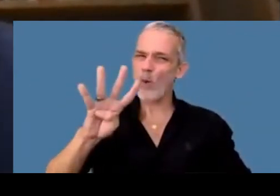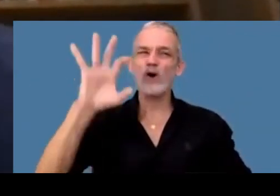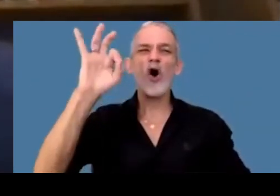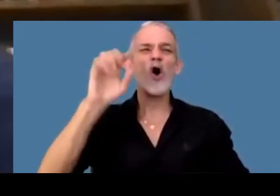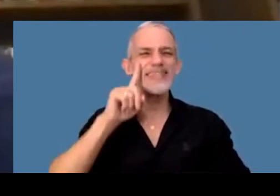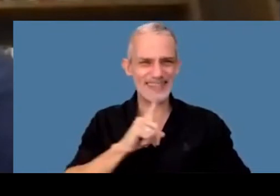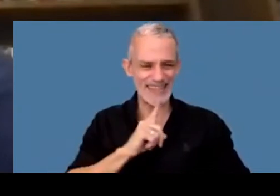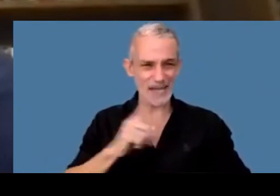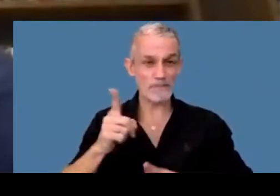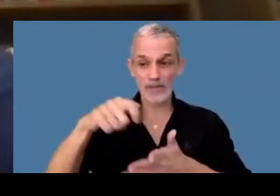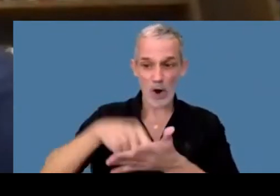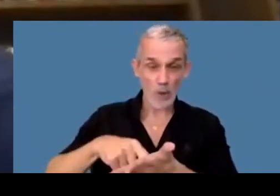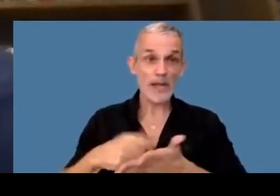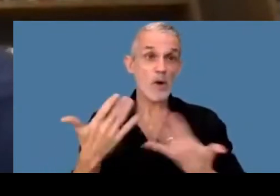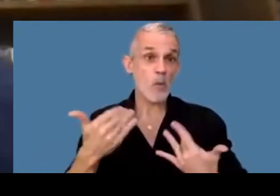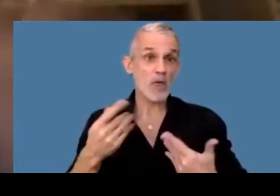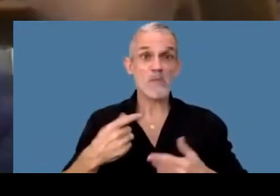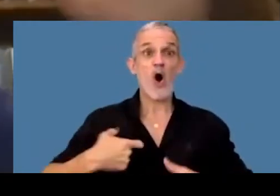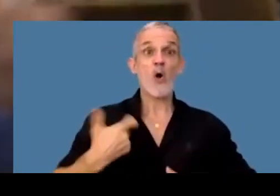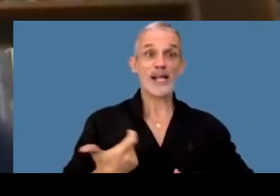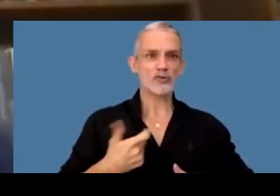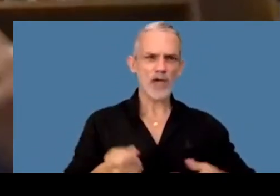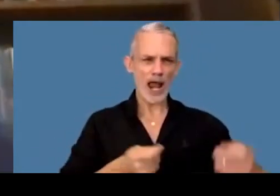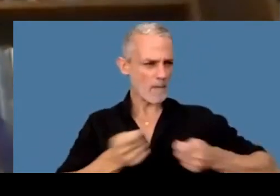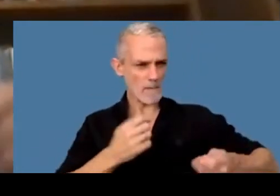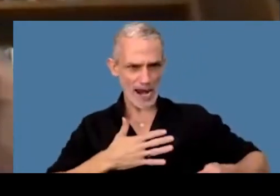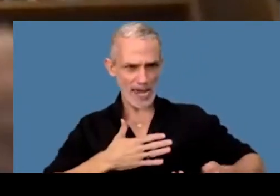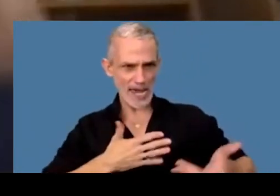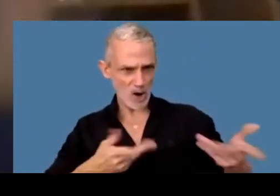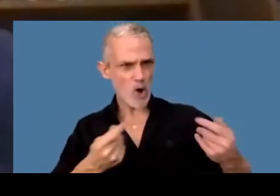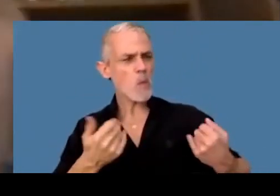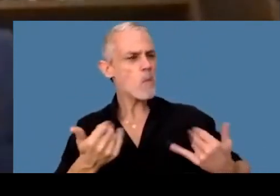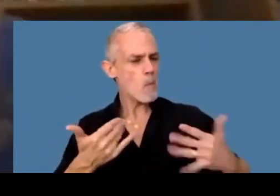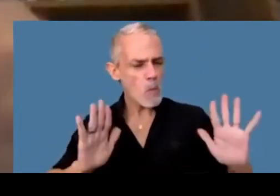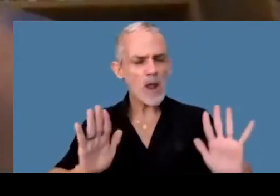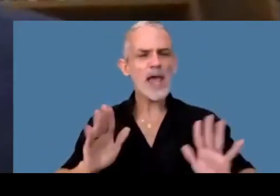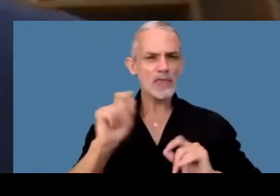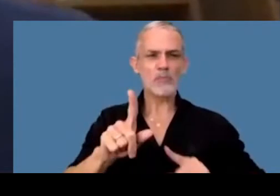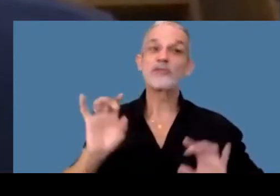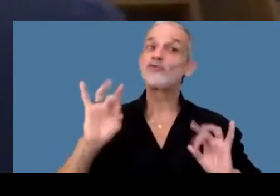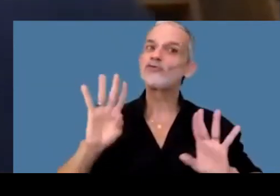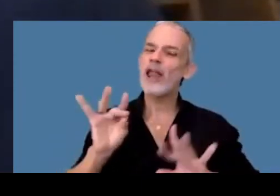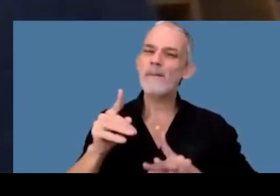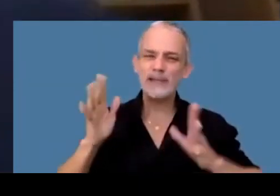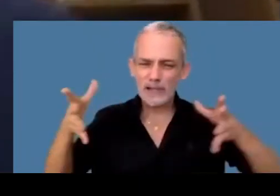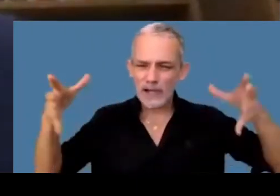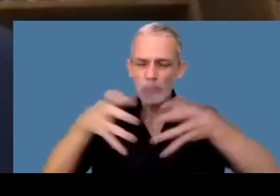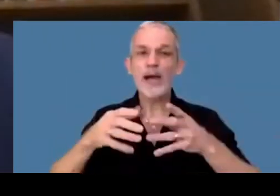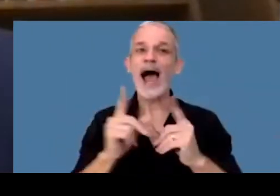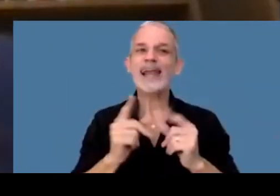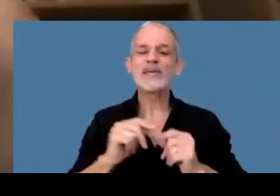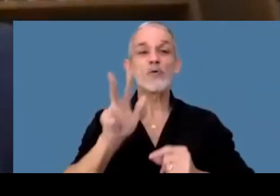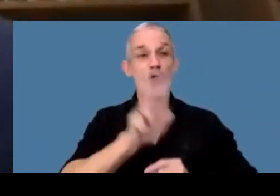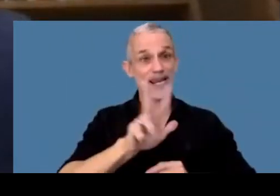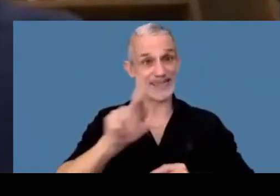pueden administrar sus propias obras sociales y otra serie de facultades. Estas las tienen sobre todo concentradas en el artículo 31,